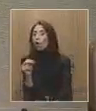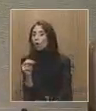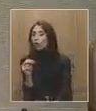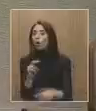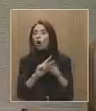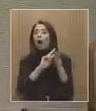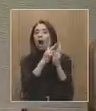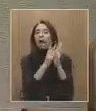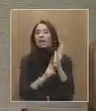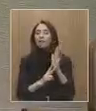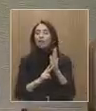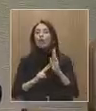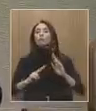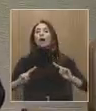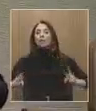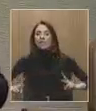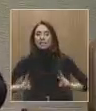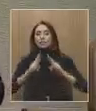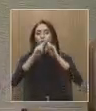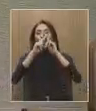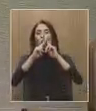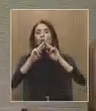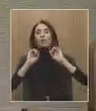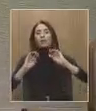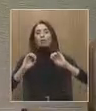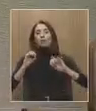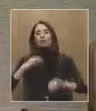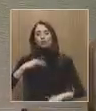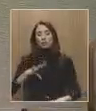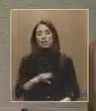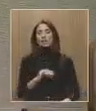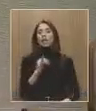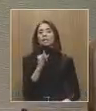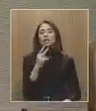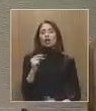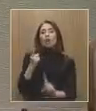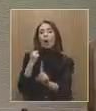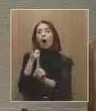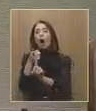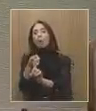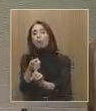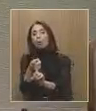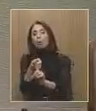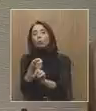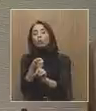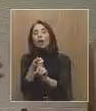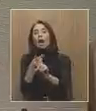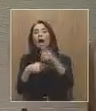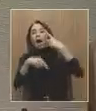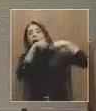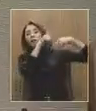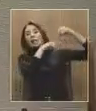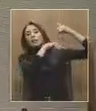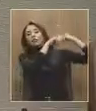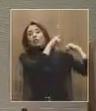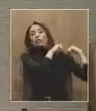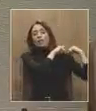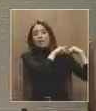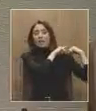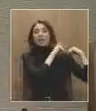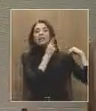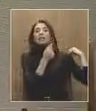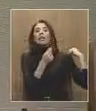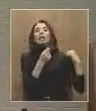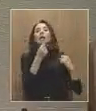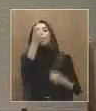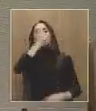a reformas estructurales de la educación chilena, si apuntan o no apuntan a retrotraer la tendencia